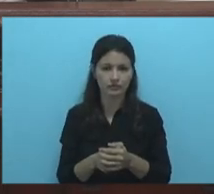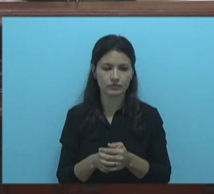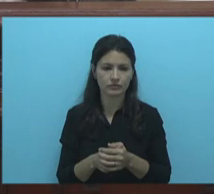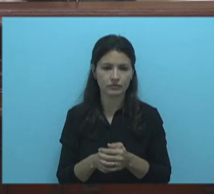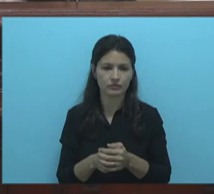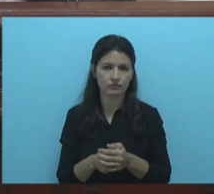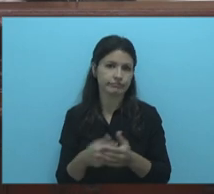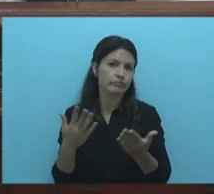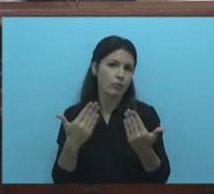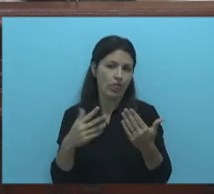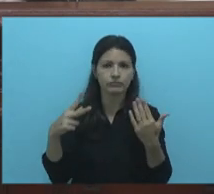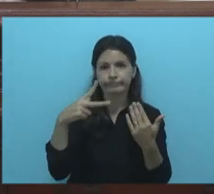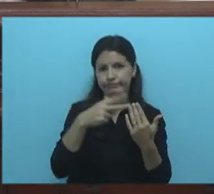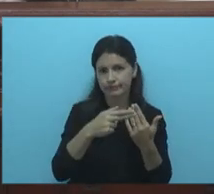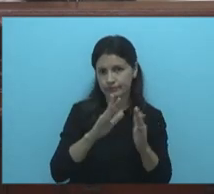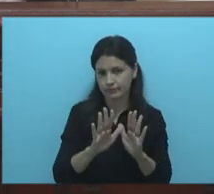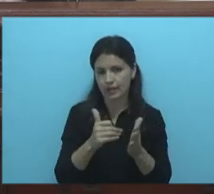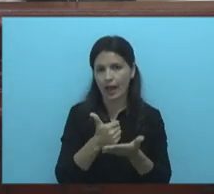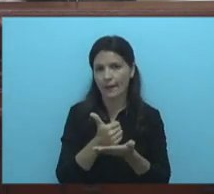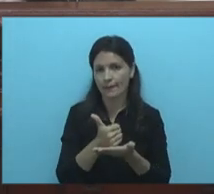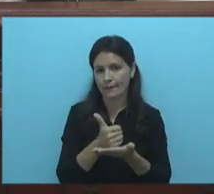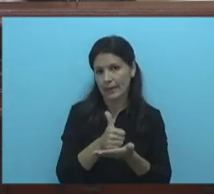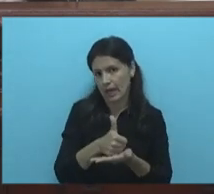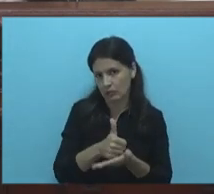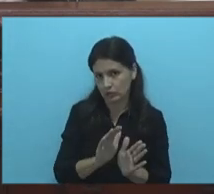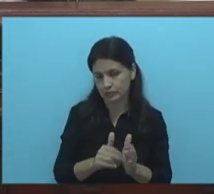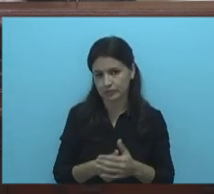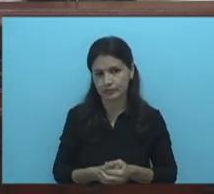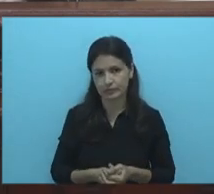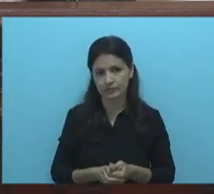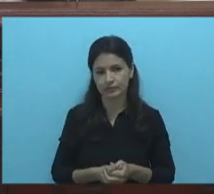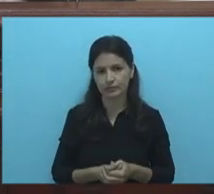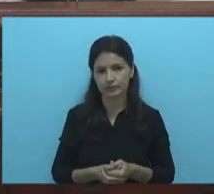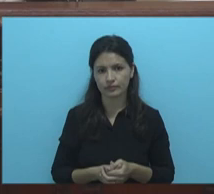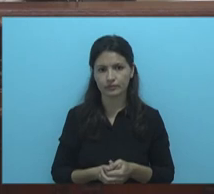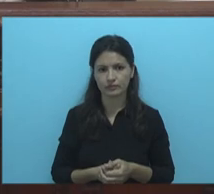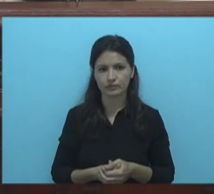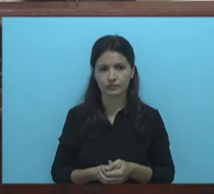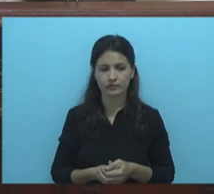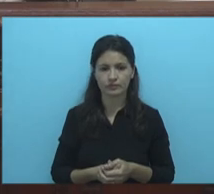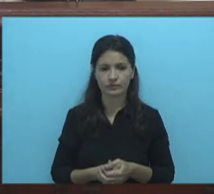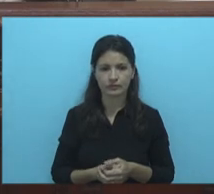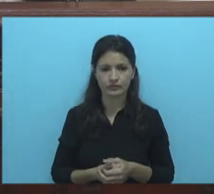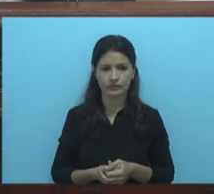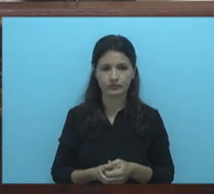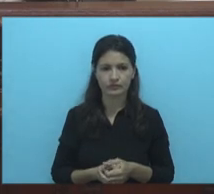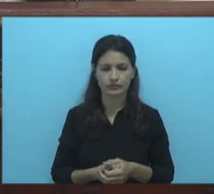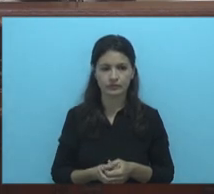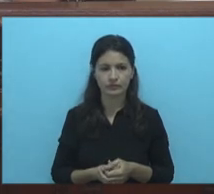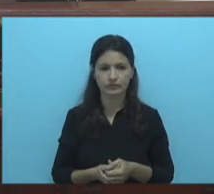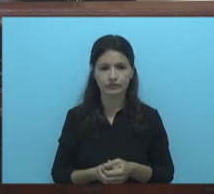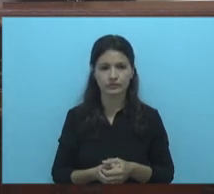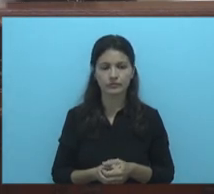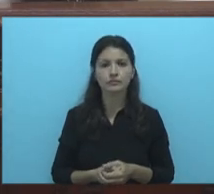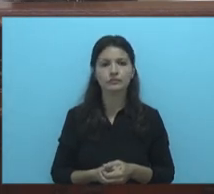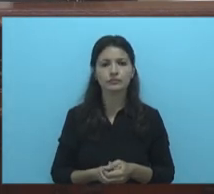tratamiento, pasaremos un cuarto intermedio para esperar esa media sanción. ¿Estamos? Muy bien. Bueno, voy a poner entonces a consideración